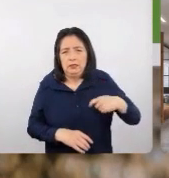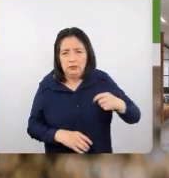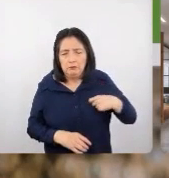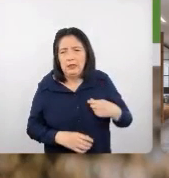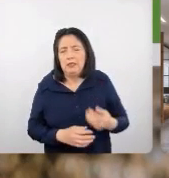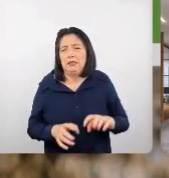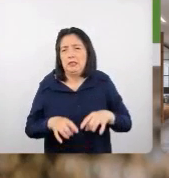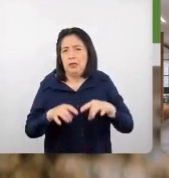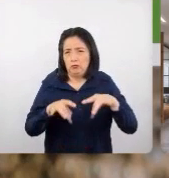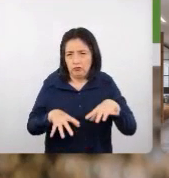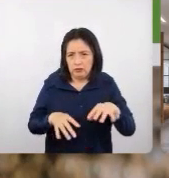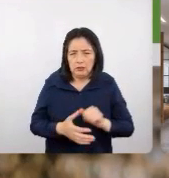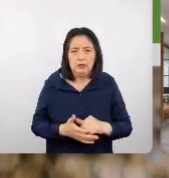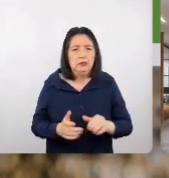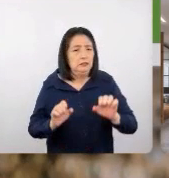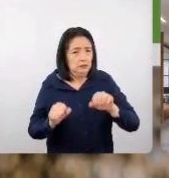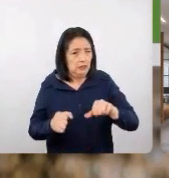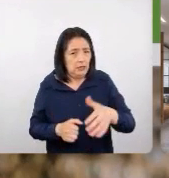Austria.